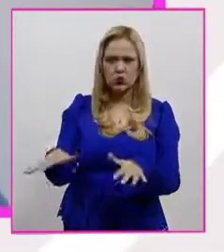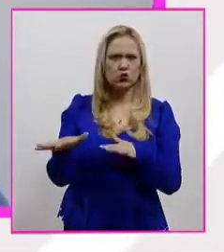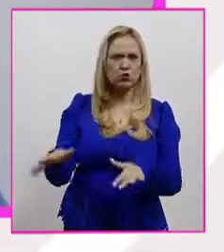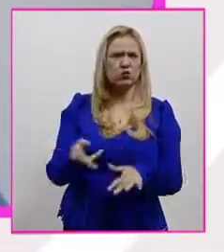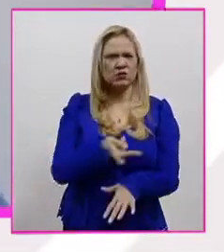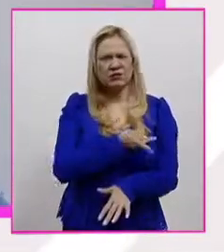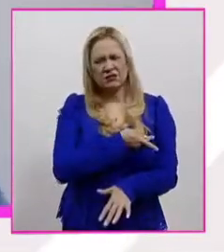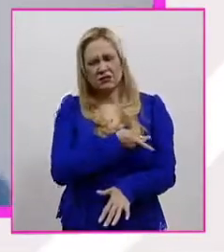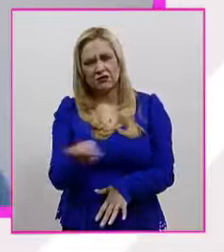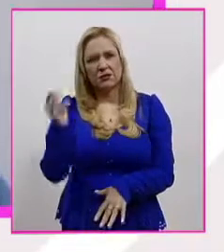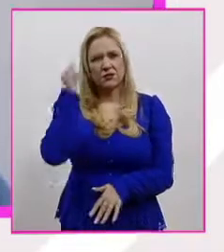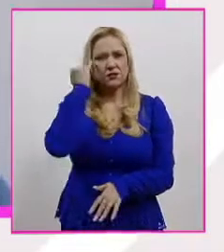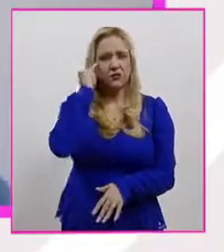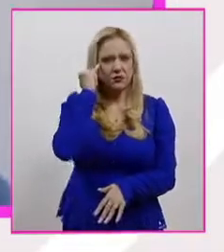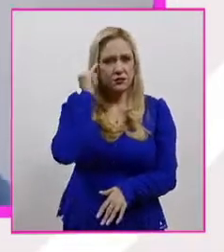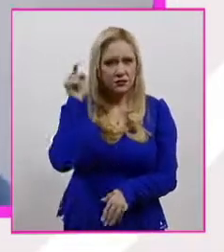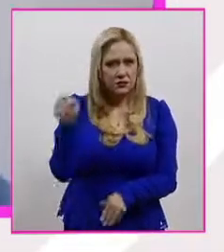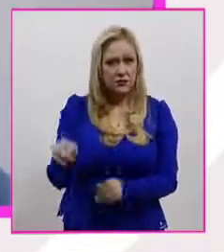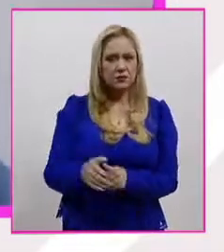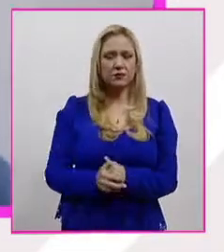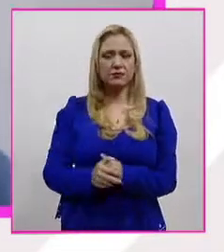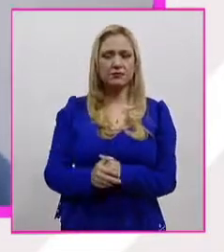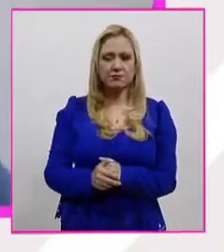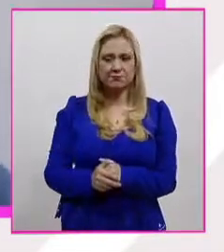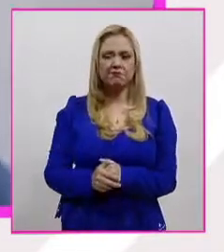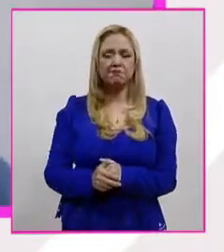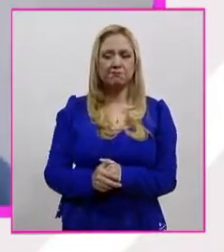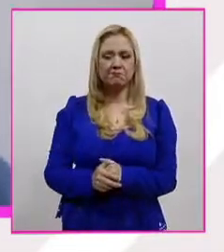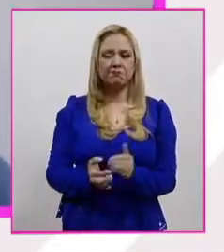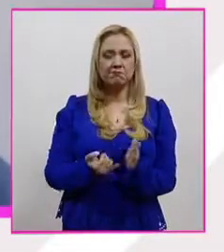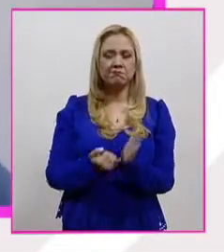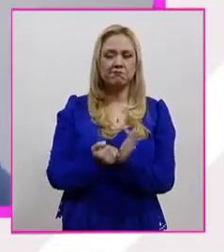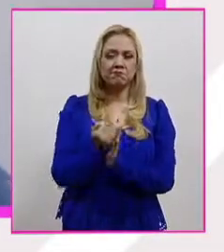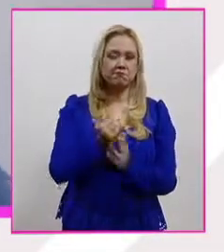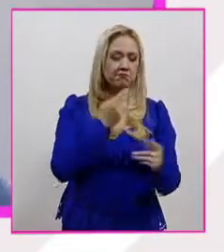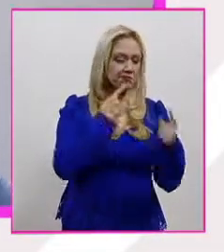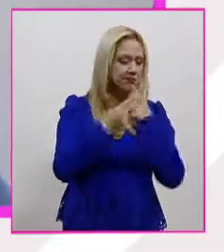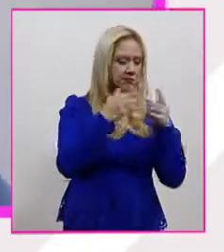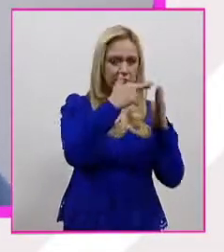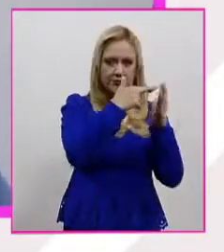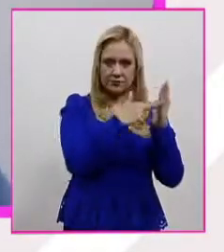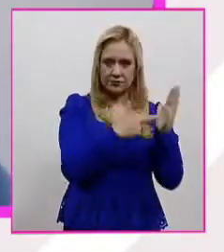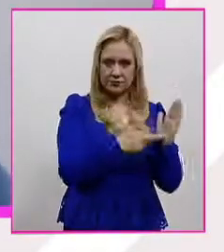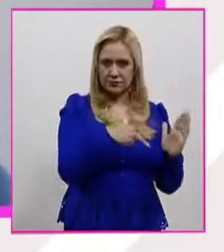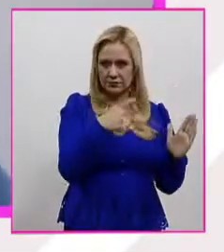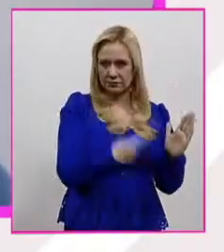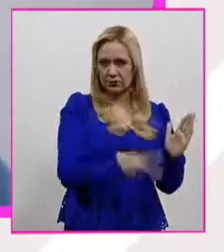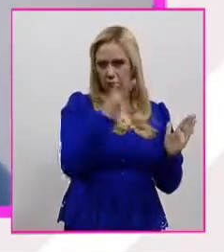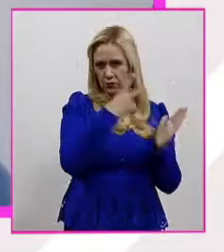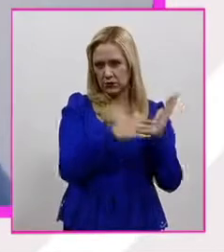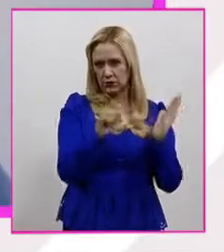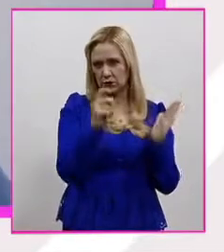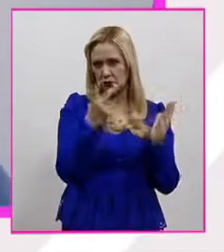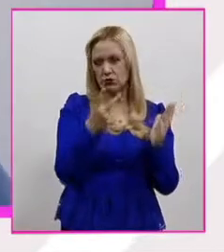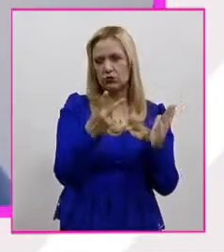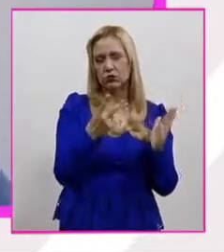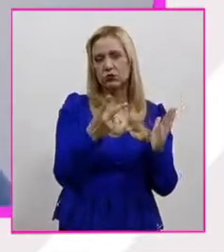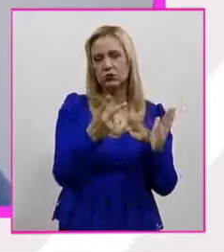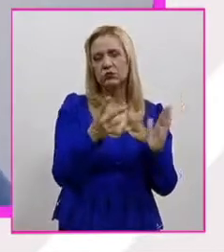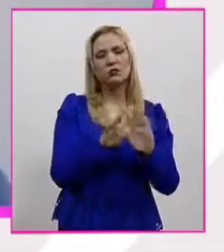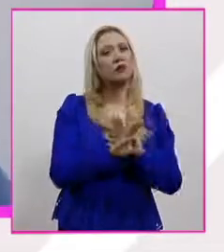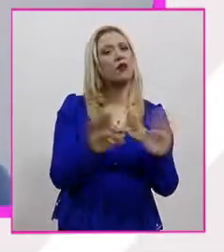población indígena, y a la que decides, desde las reglas de operación del EM para este año 2022, que ya no van a